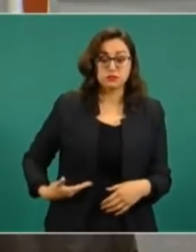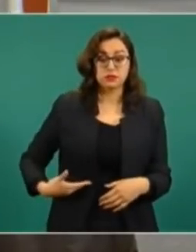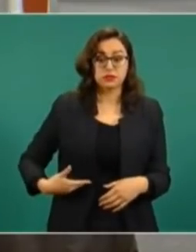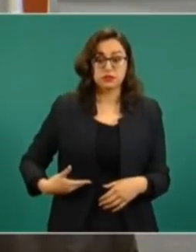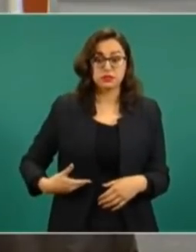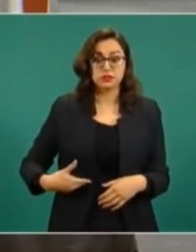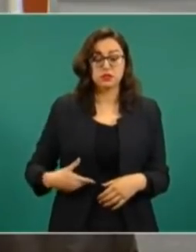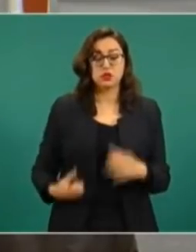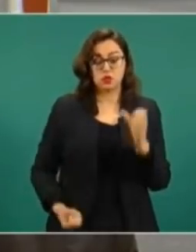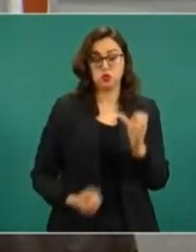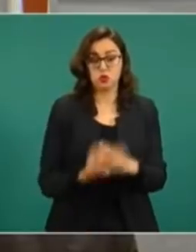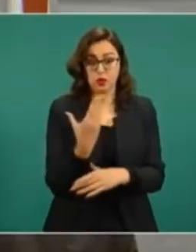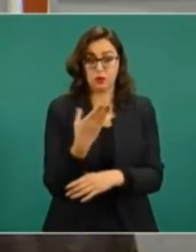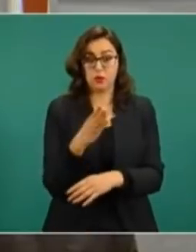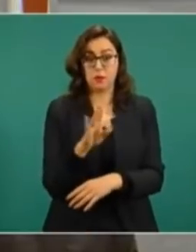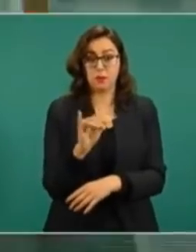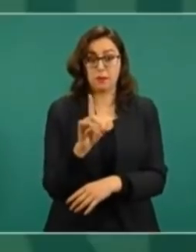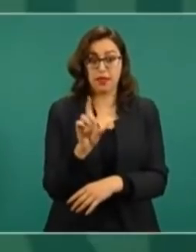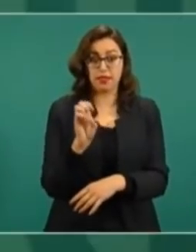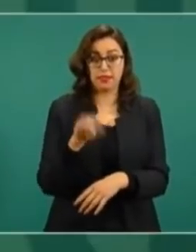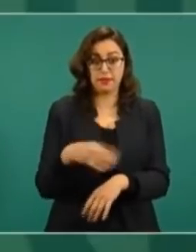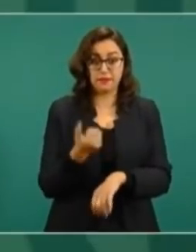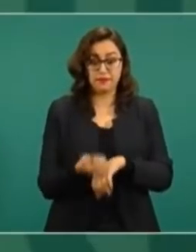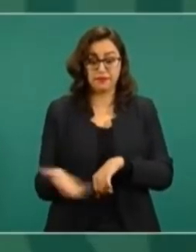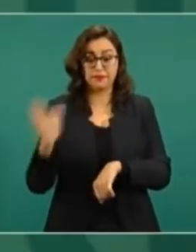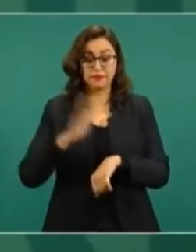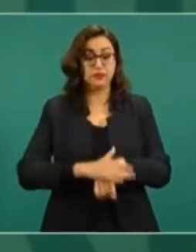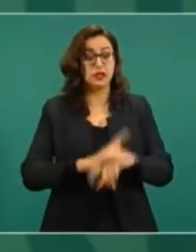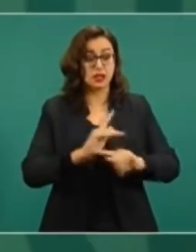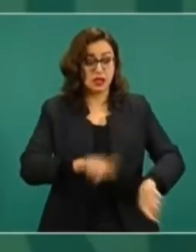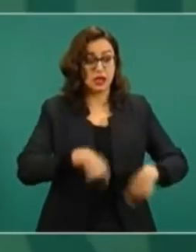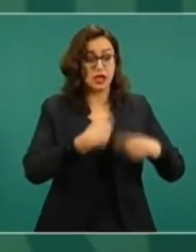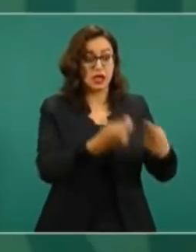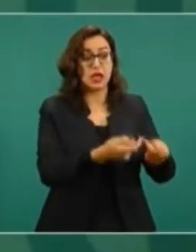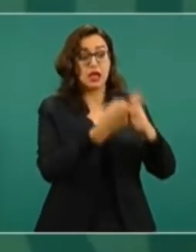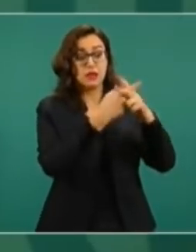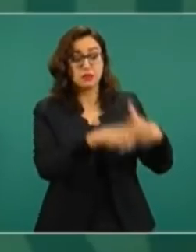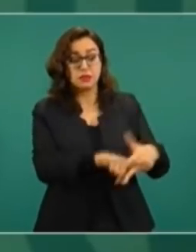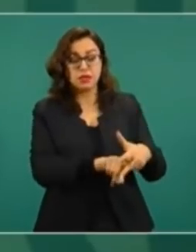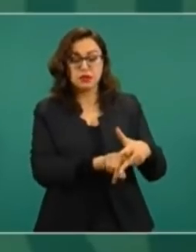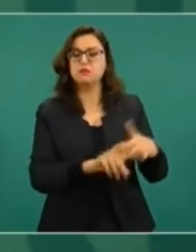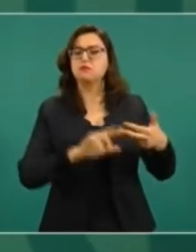con la nueva administración del presidente Biden.